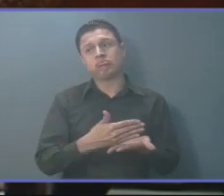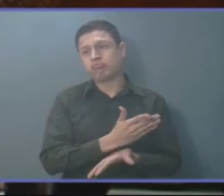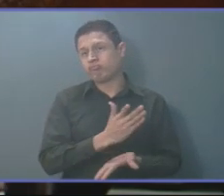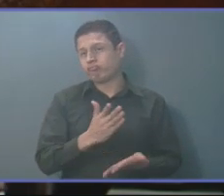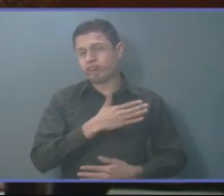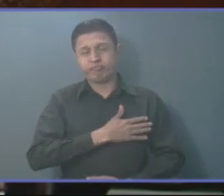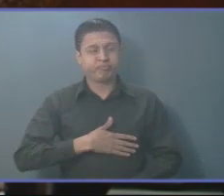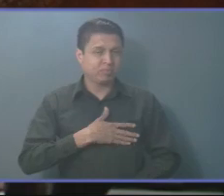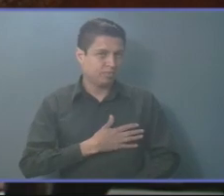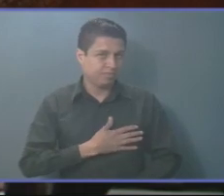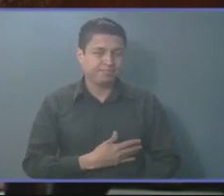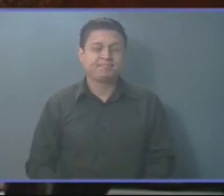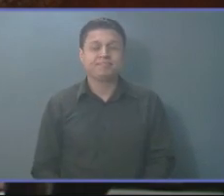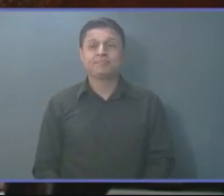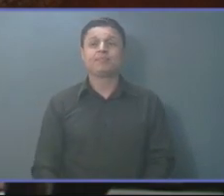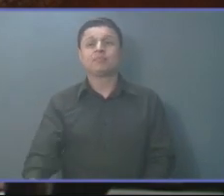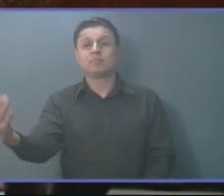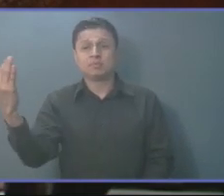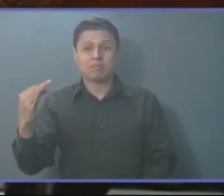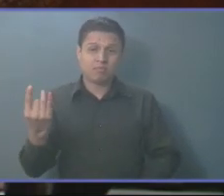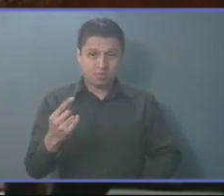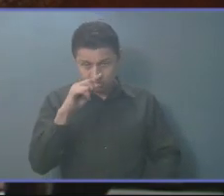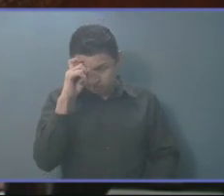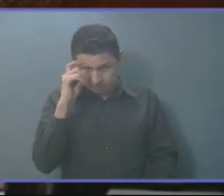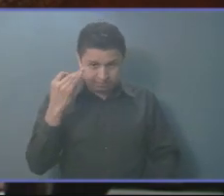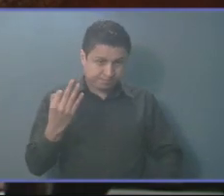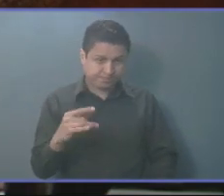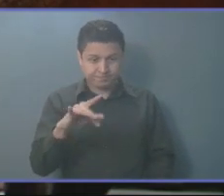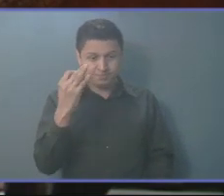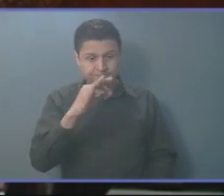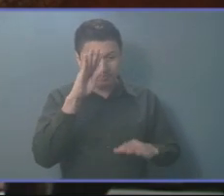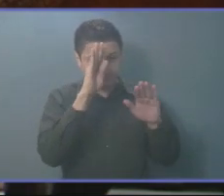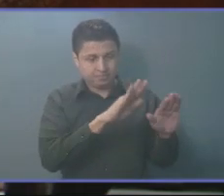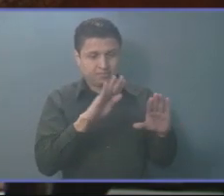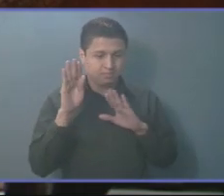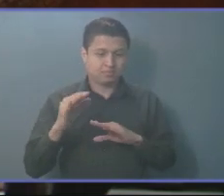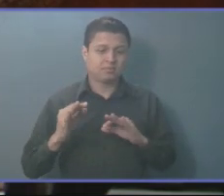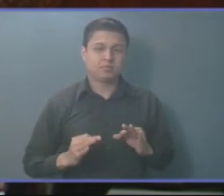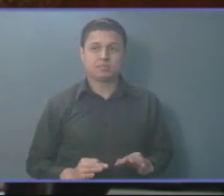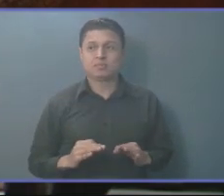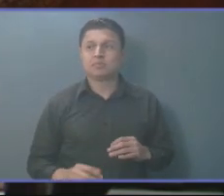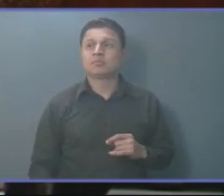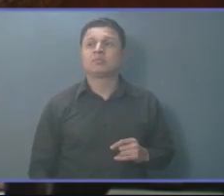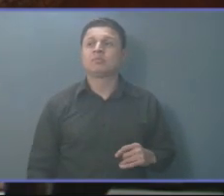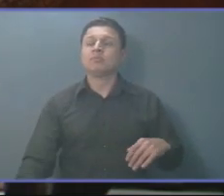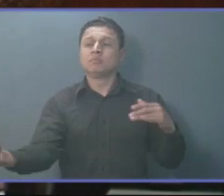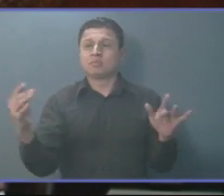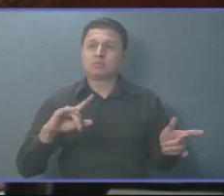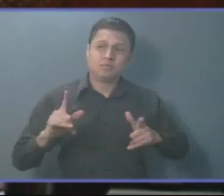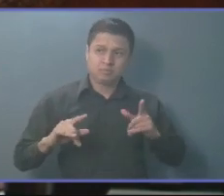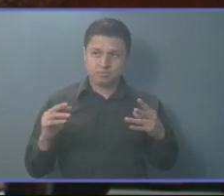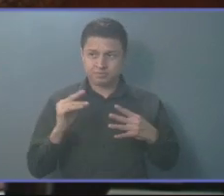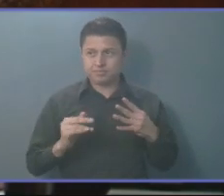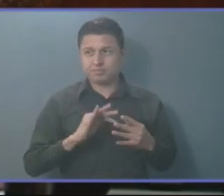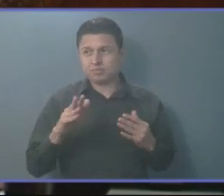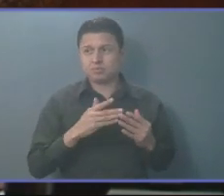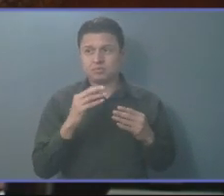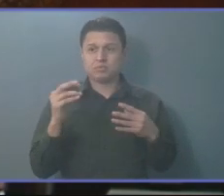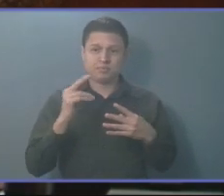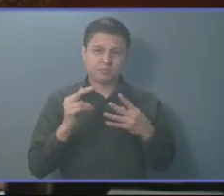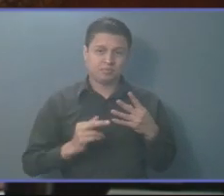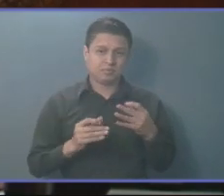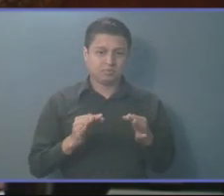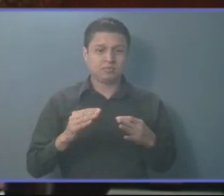los empleados, respetando la duración de las pausas de alimentación y descanso que ya están reguladas en la